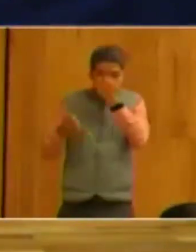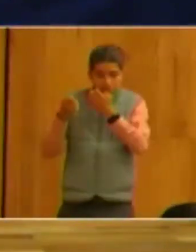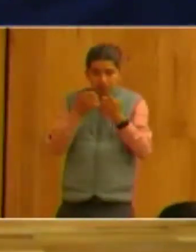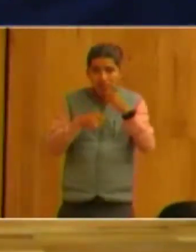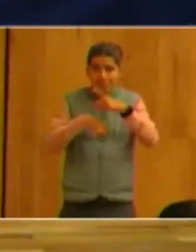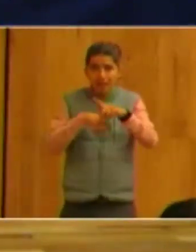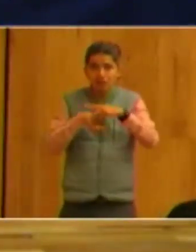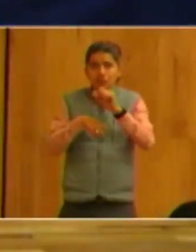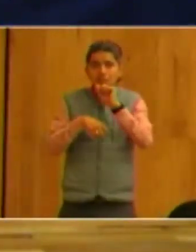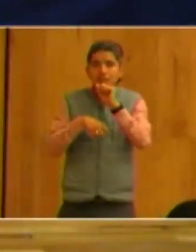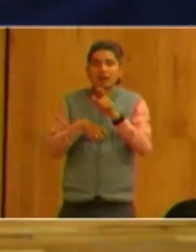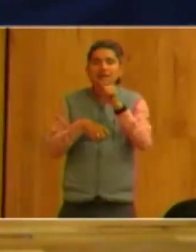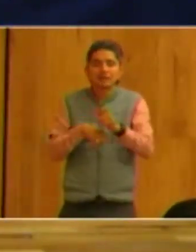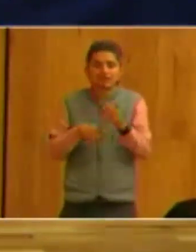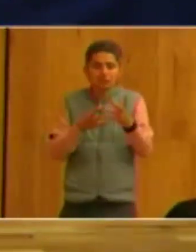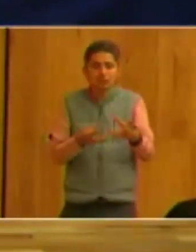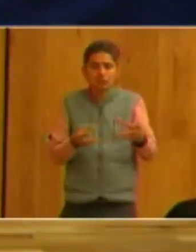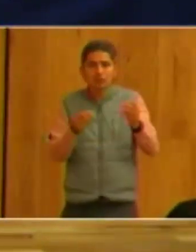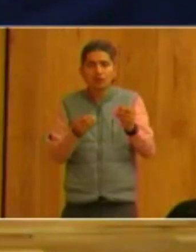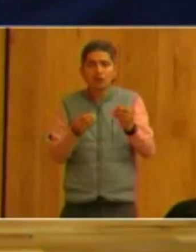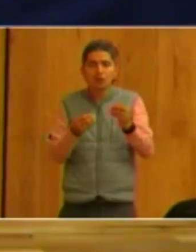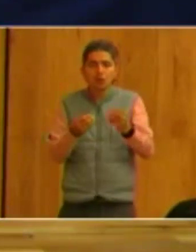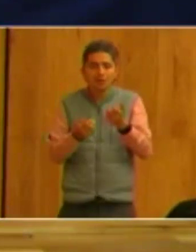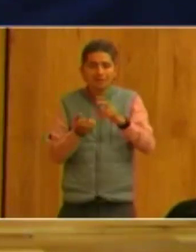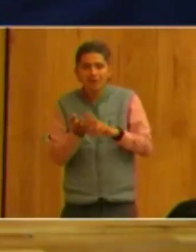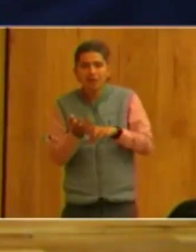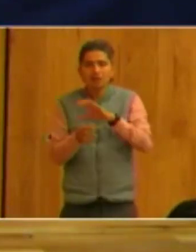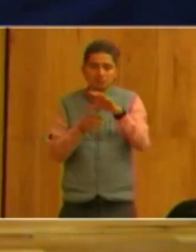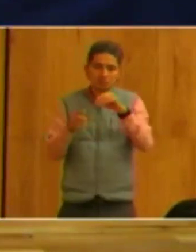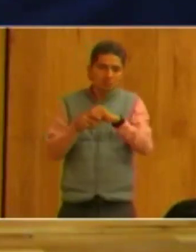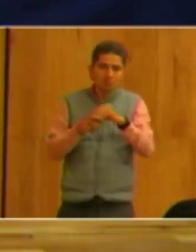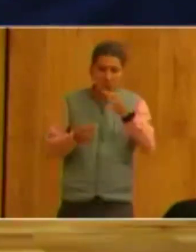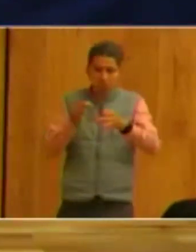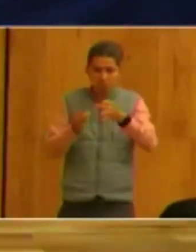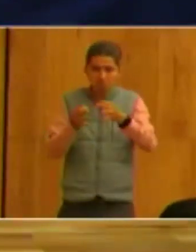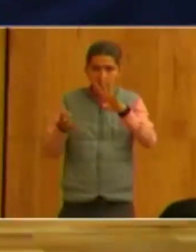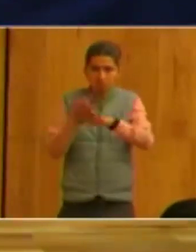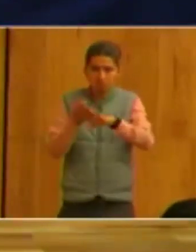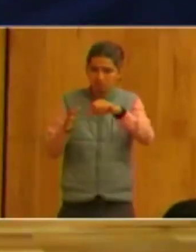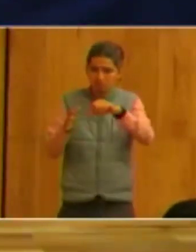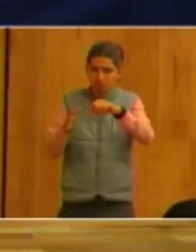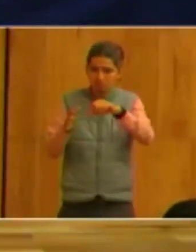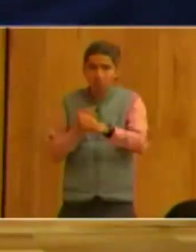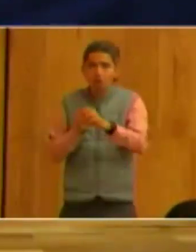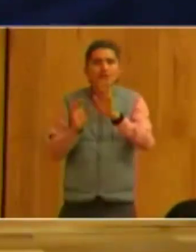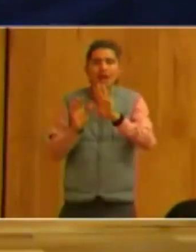ser genérico, su cuantificación genérica, y entonces en ejecución de sentencia, o ya